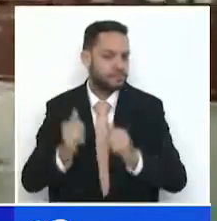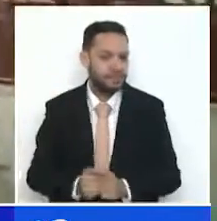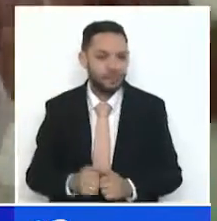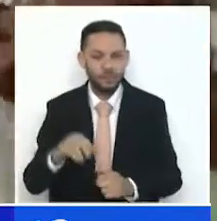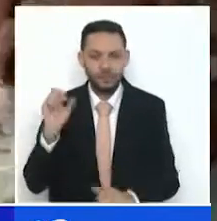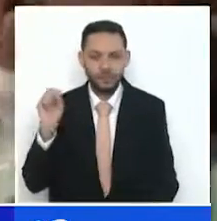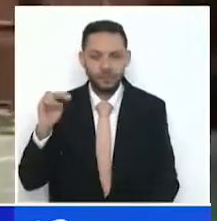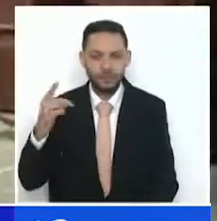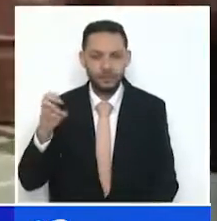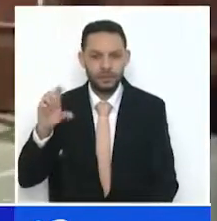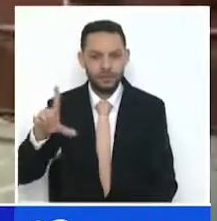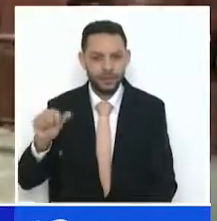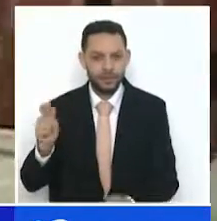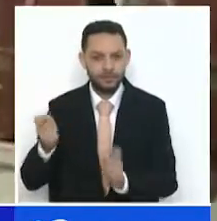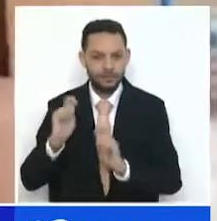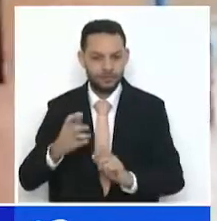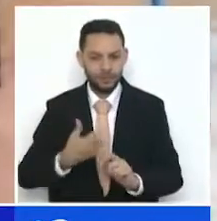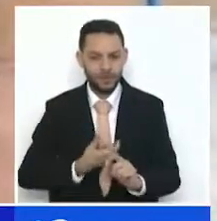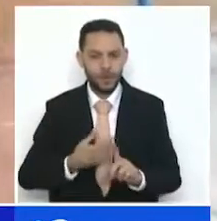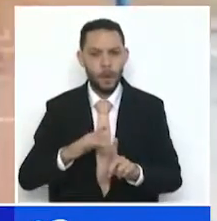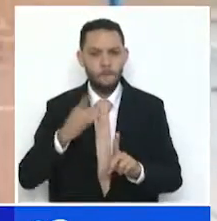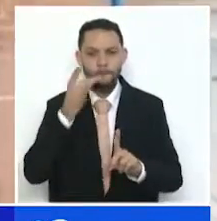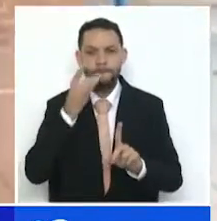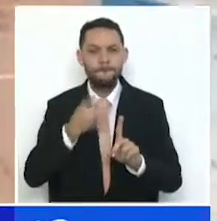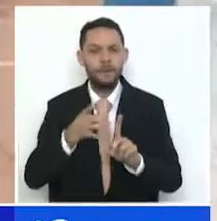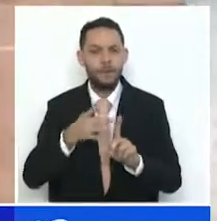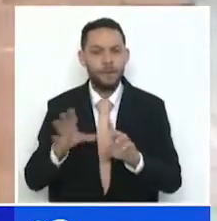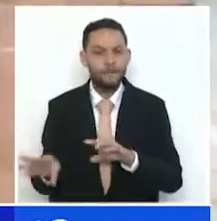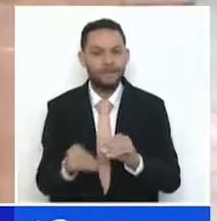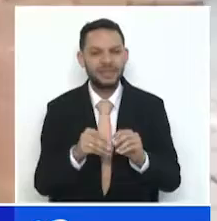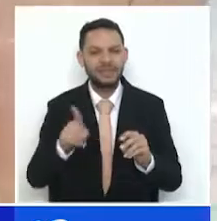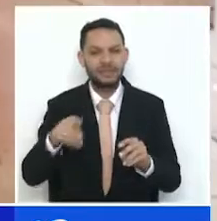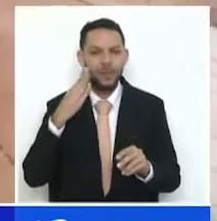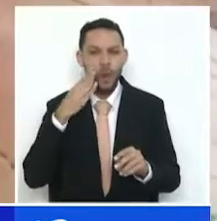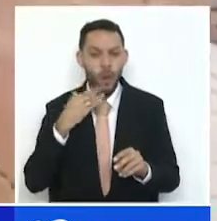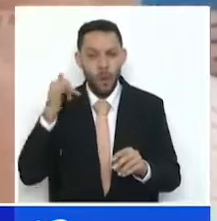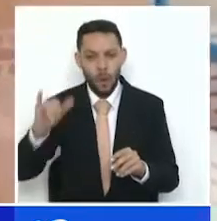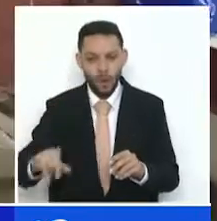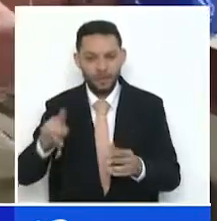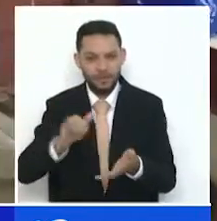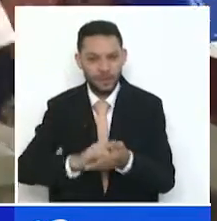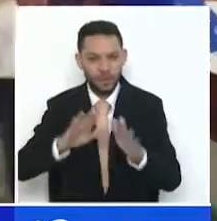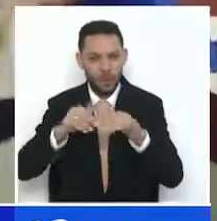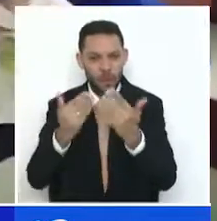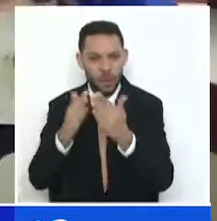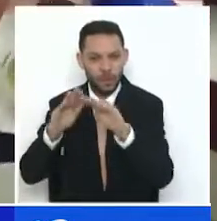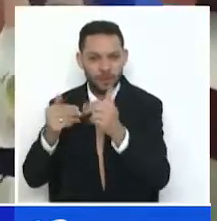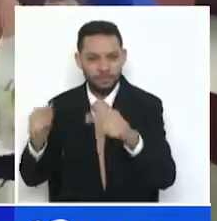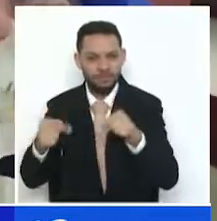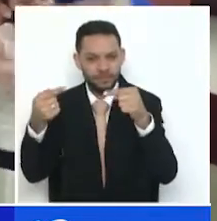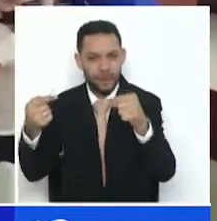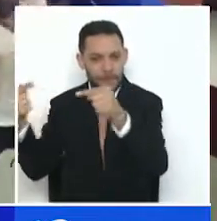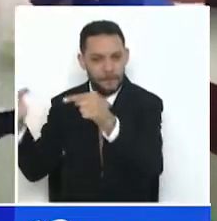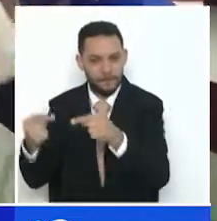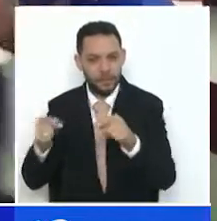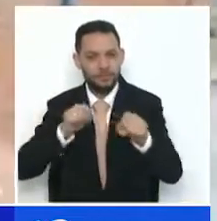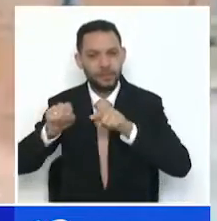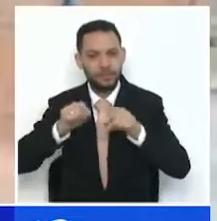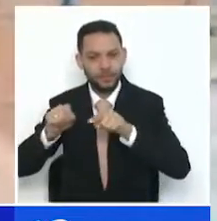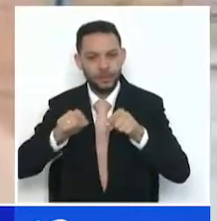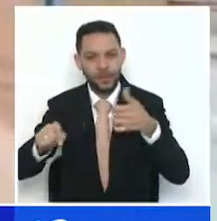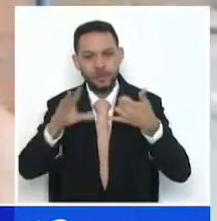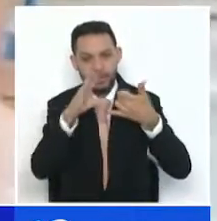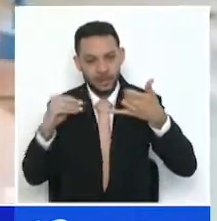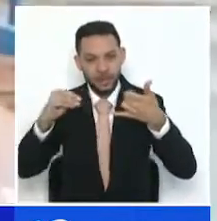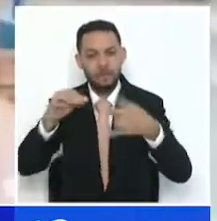logró bronce en la categoría juvenil, mientras Luisa Ospina tuvo el mismo logro en la prejuvenil de los Juegos Superate Intercolegiados 2020, ratificando una vez más que la región se destaca